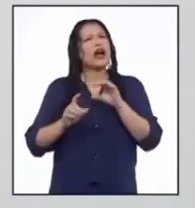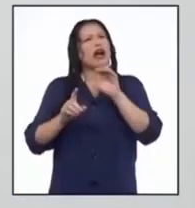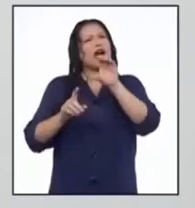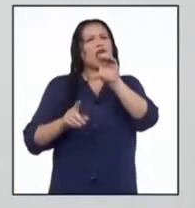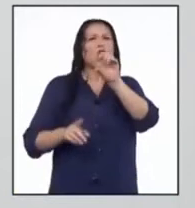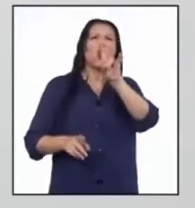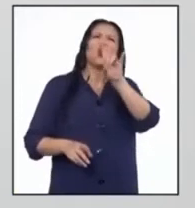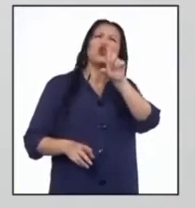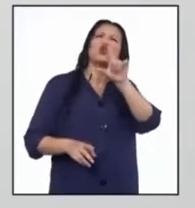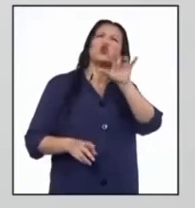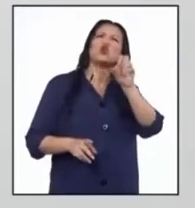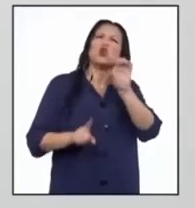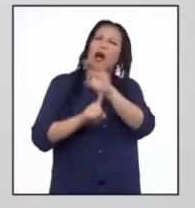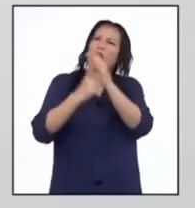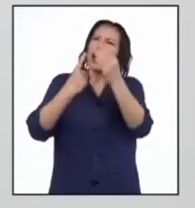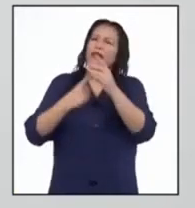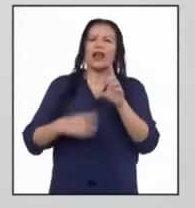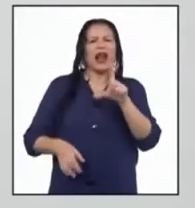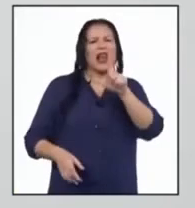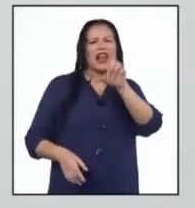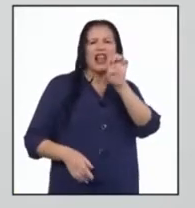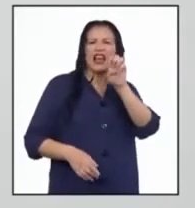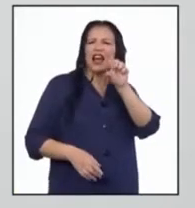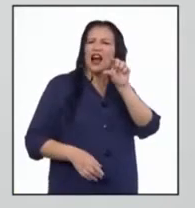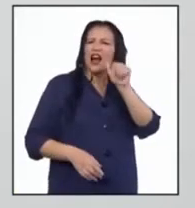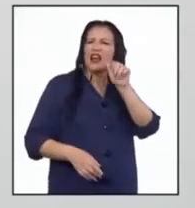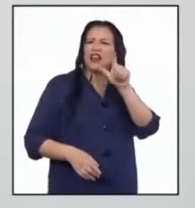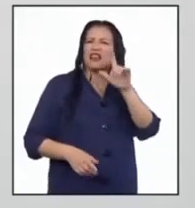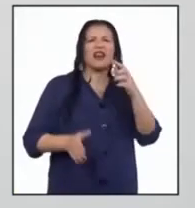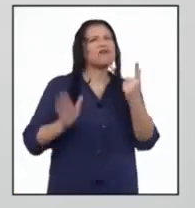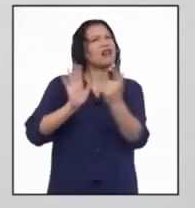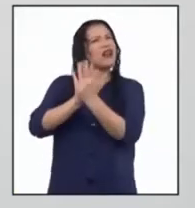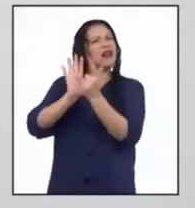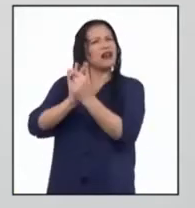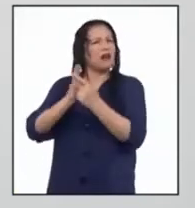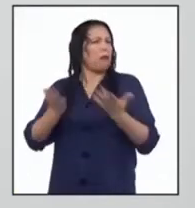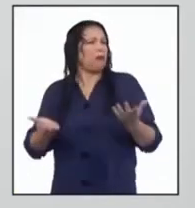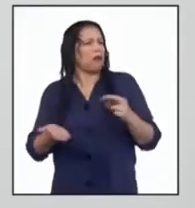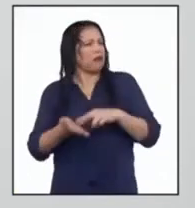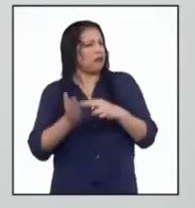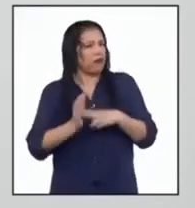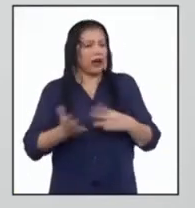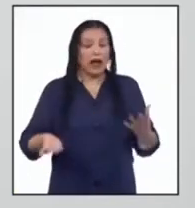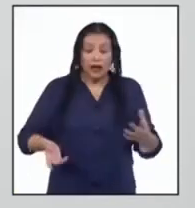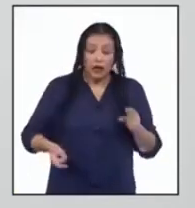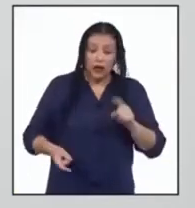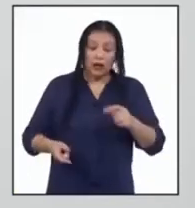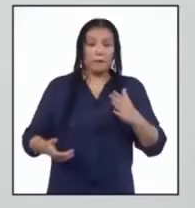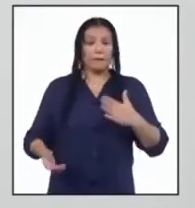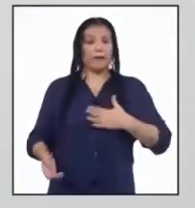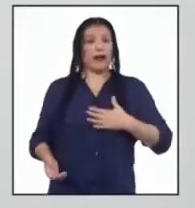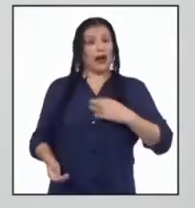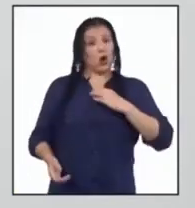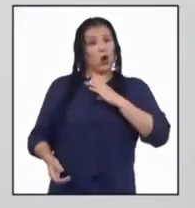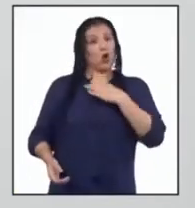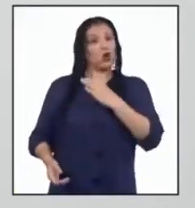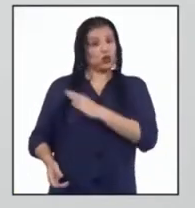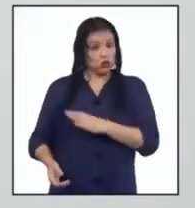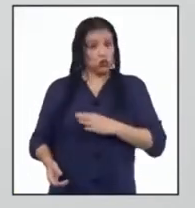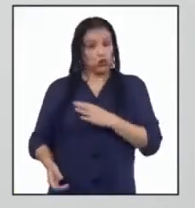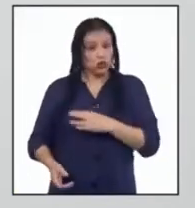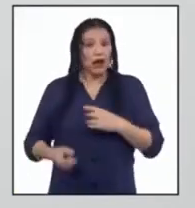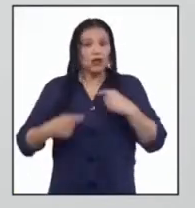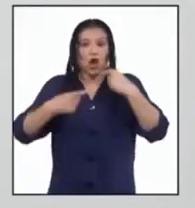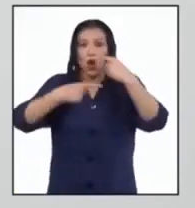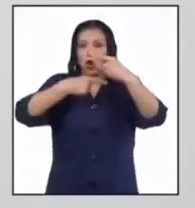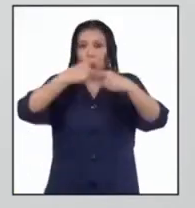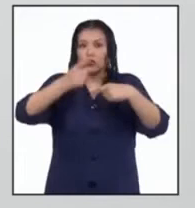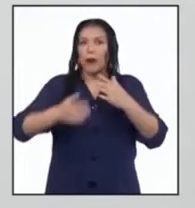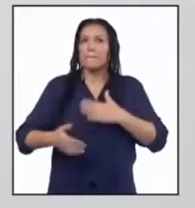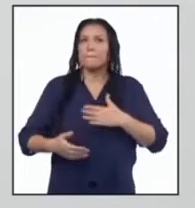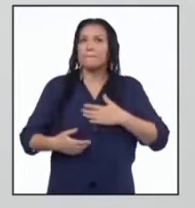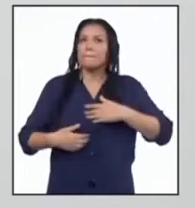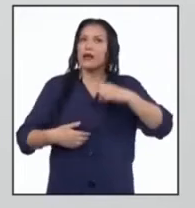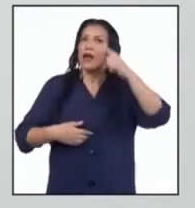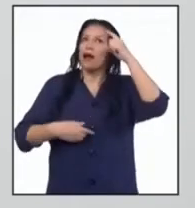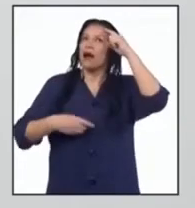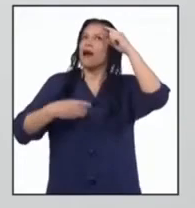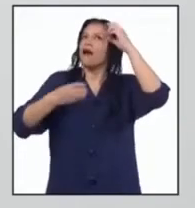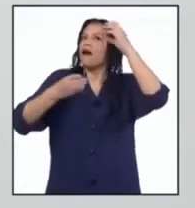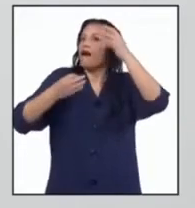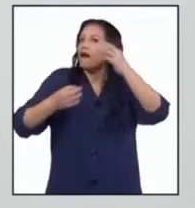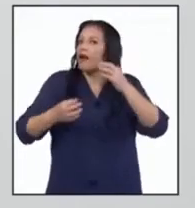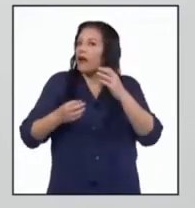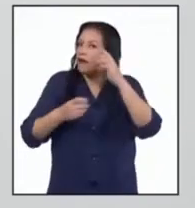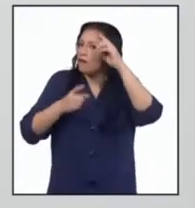análisis. Tener cultura de la legalidad implica que nuestra conducta diaria, nuestras creencias y